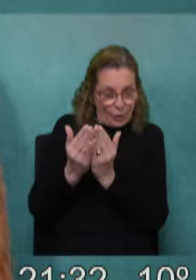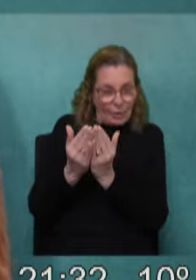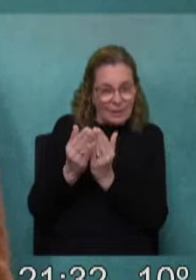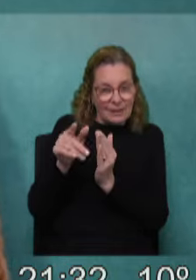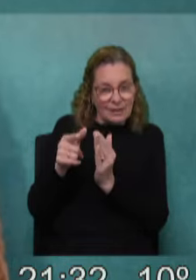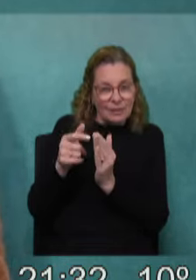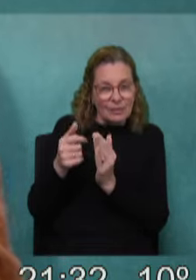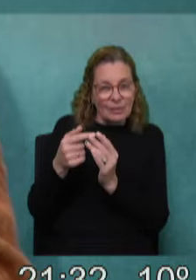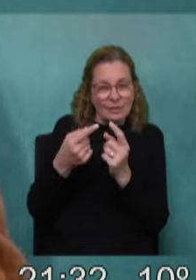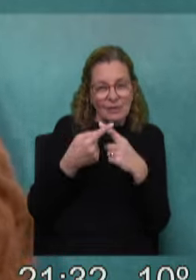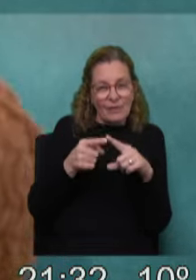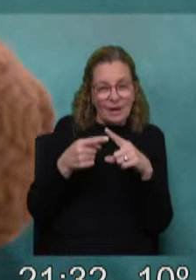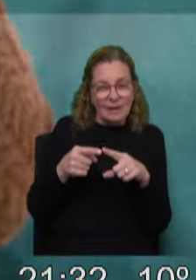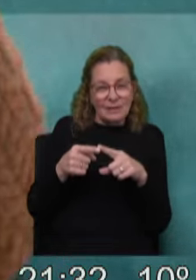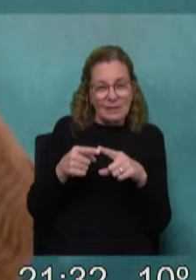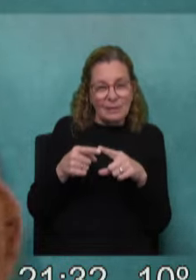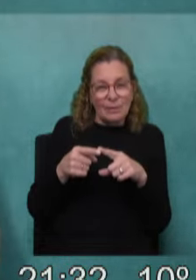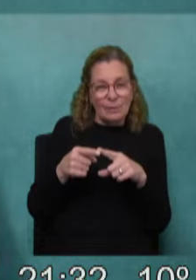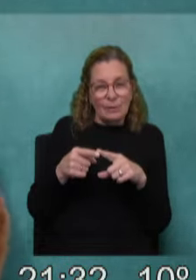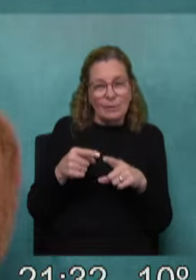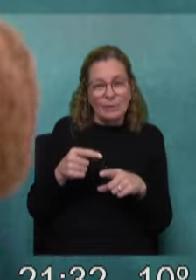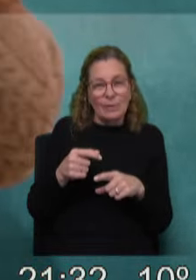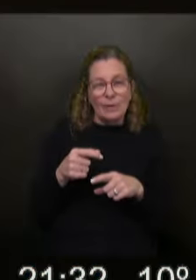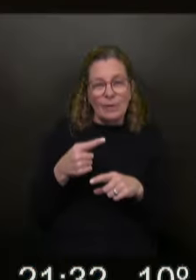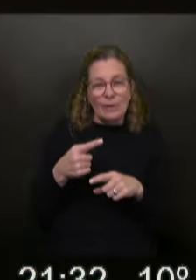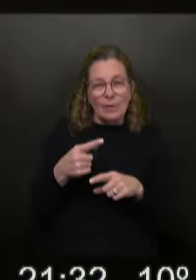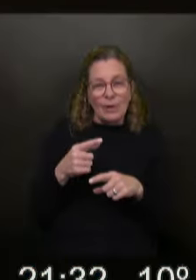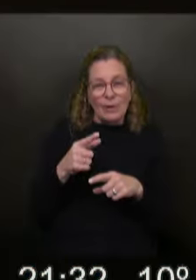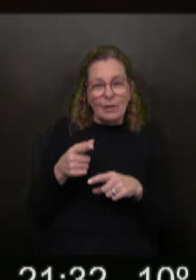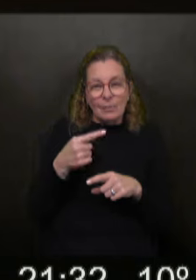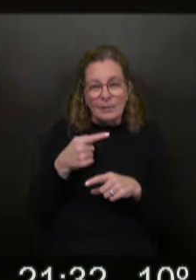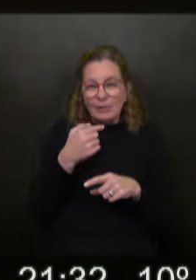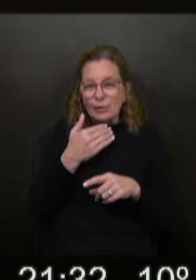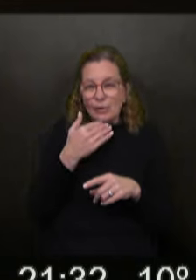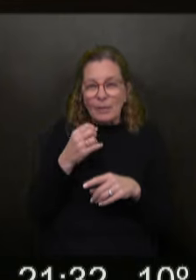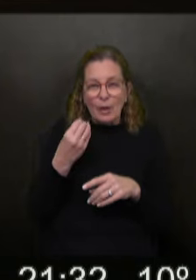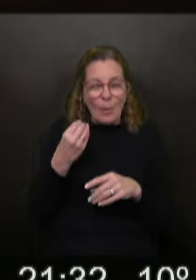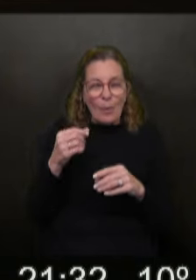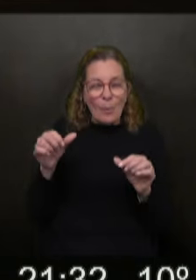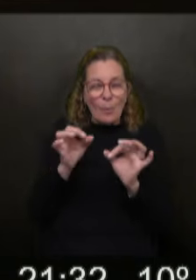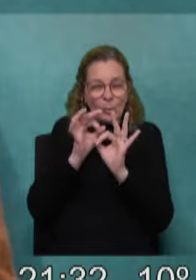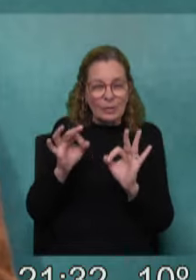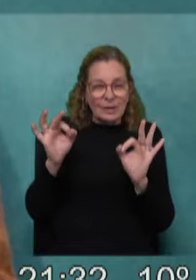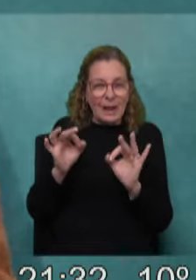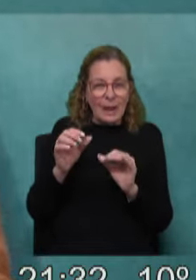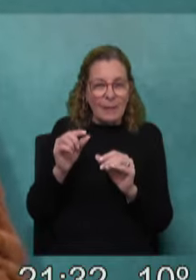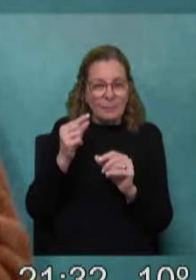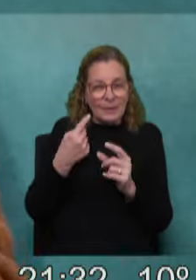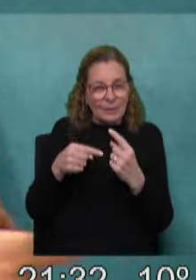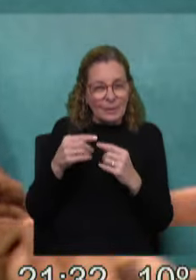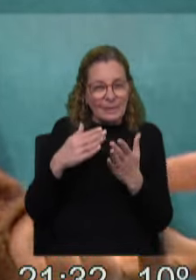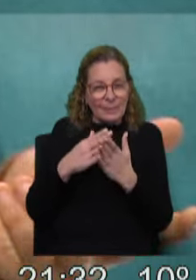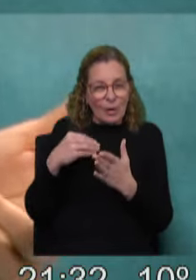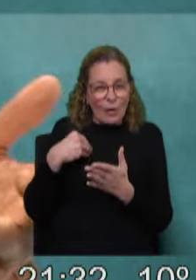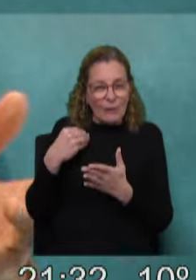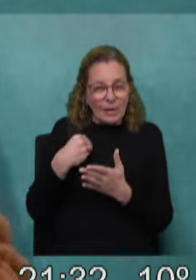esto de Anthony es más como si fuera, no sé, Leo Maslía o alguien así, o Hugo Fattoruso, que no sabés en qué anda, pero y que te puede pelear un poquito, pero que